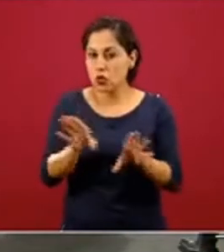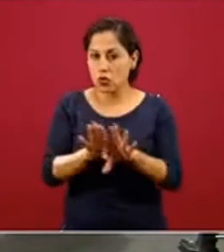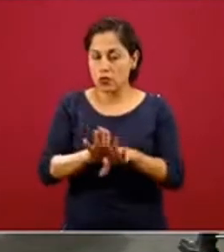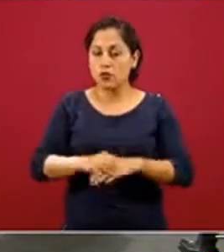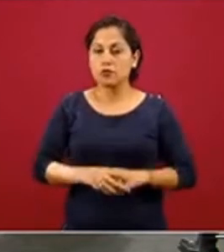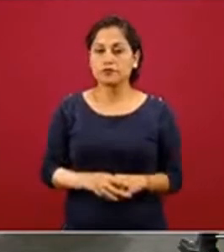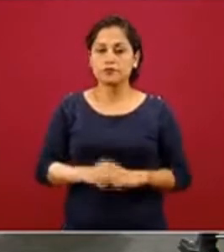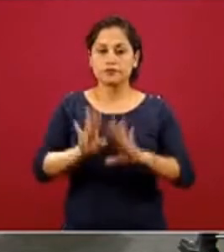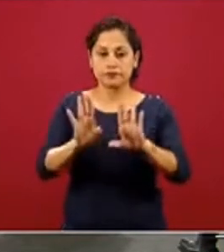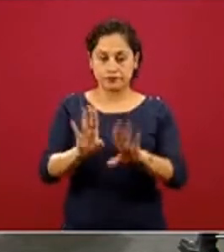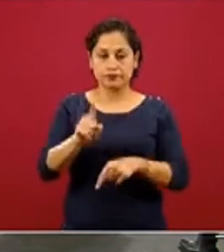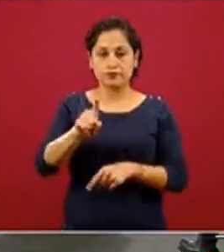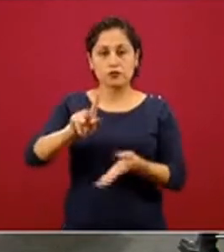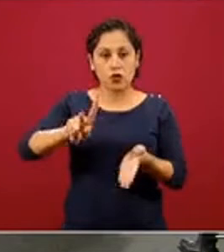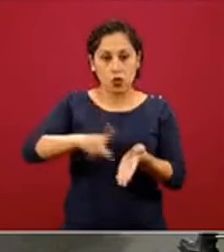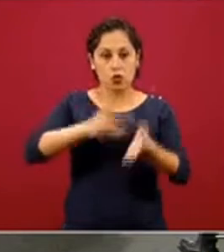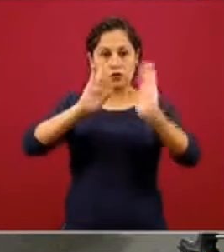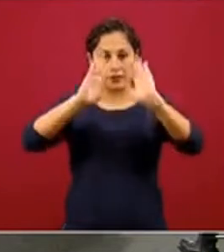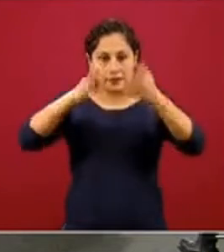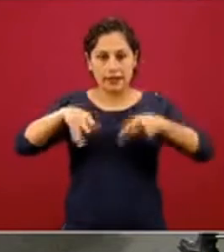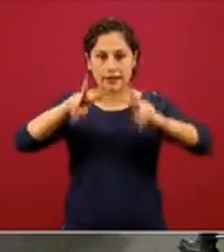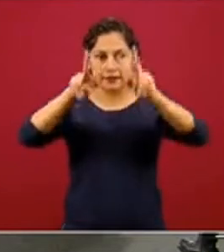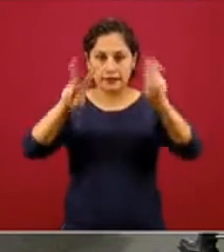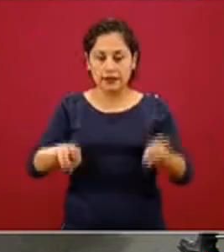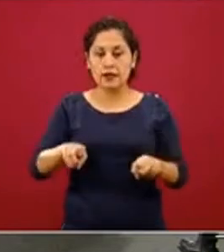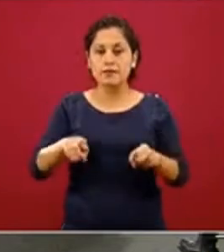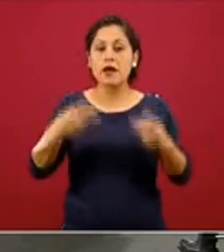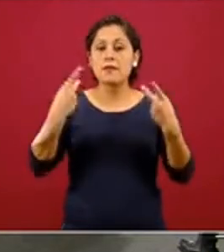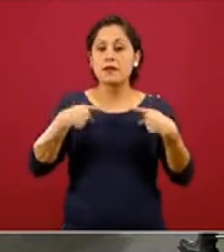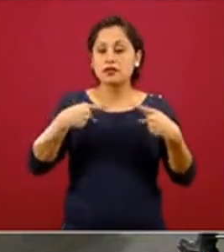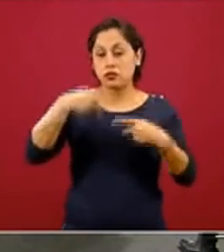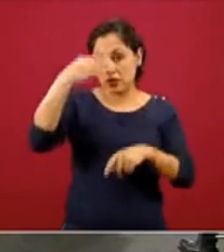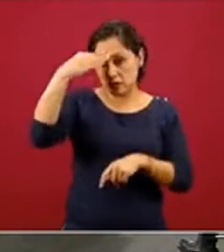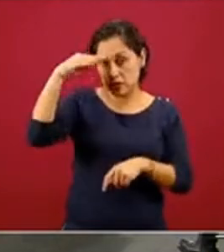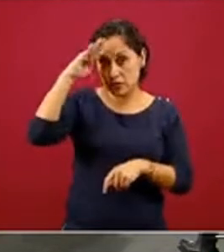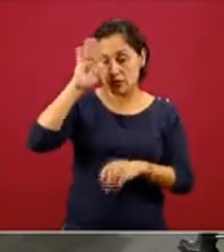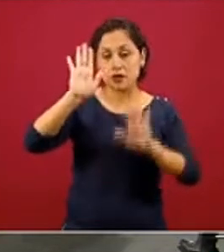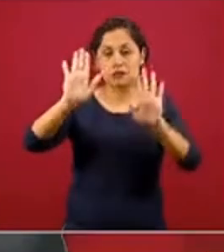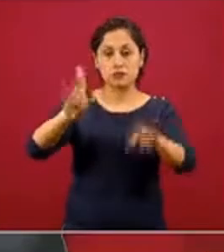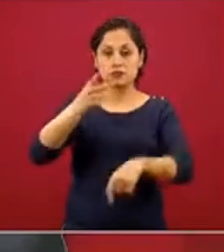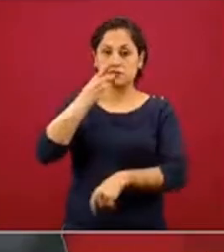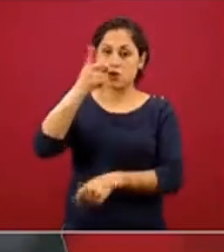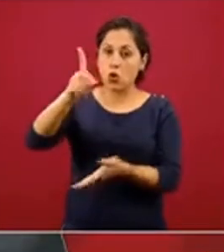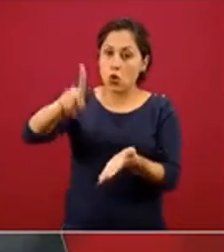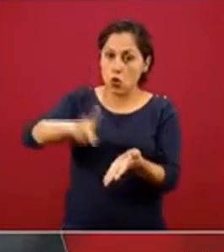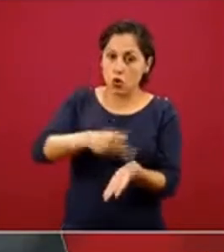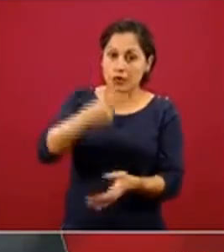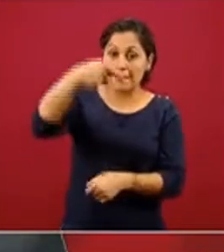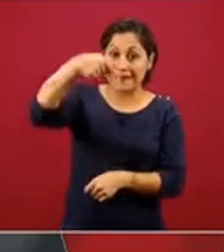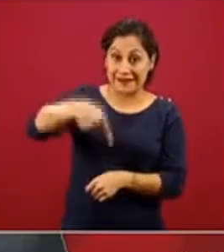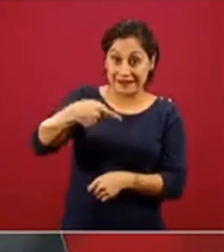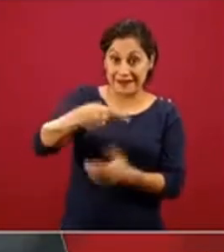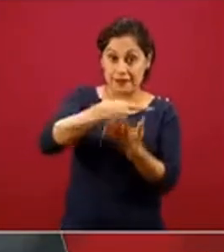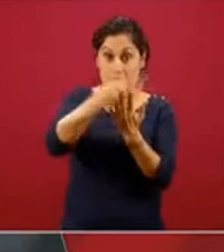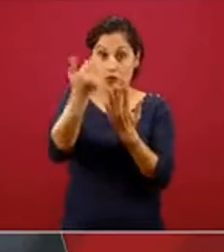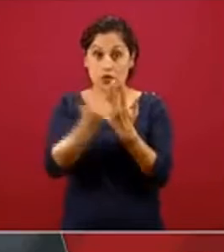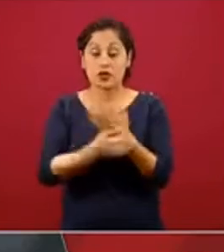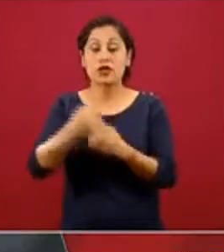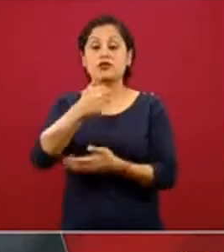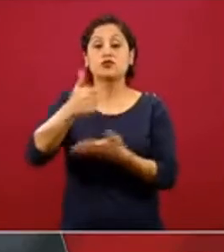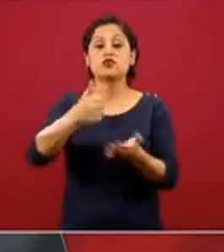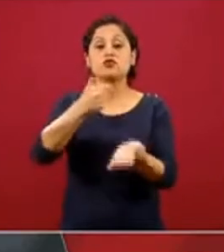sobre el tema de los médicos cubanos, insisto, este es un proyecto de la Ciudad de México y están